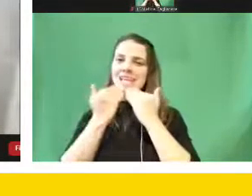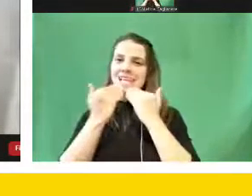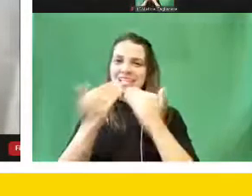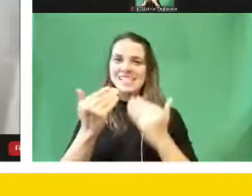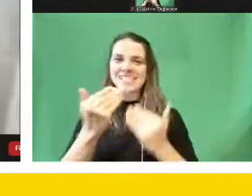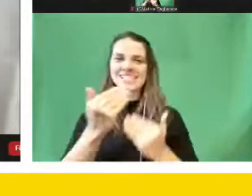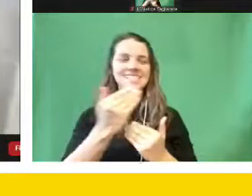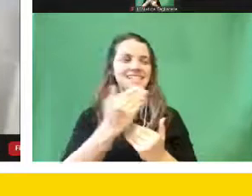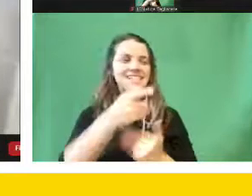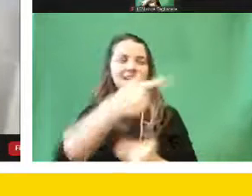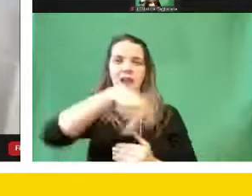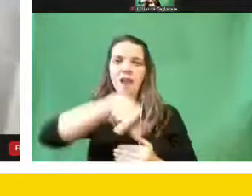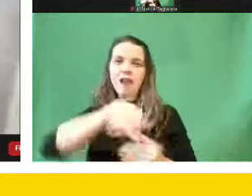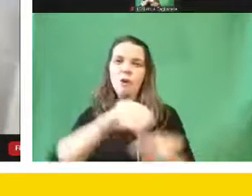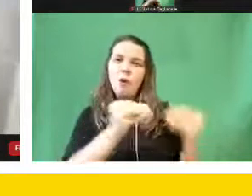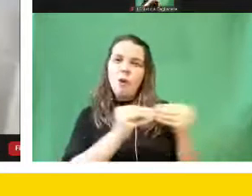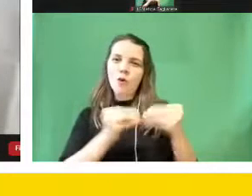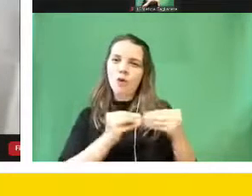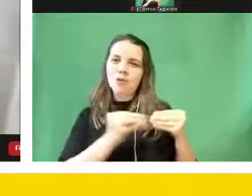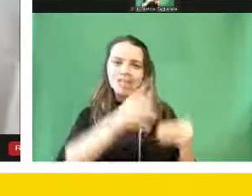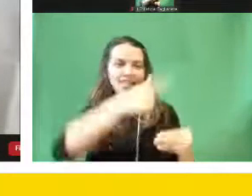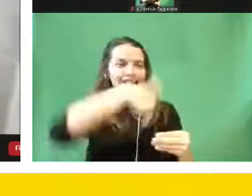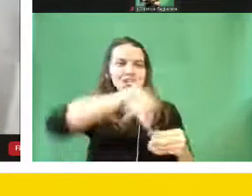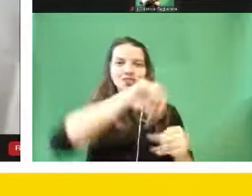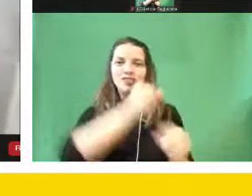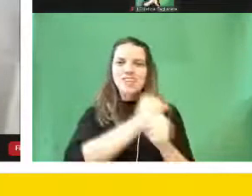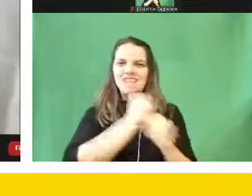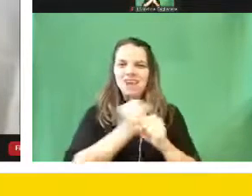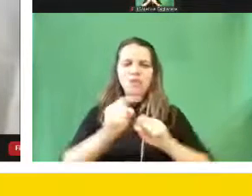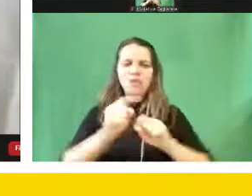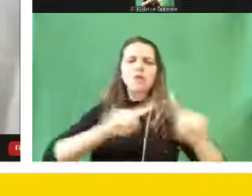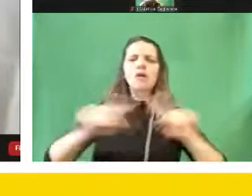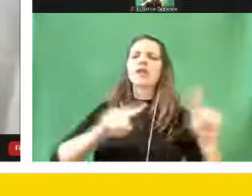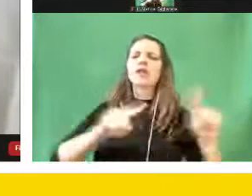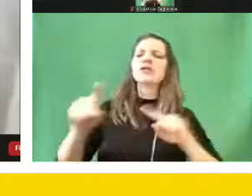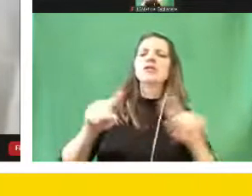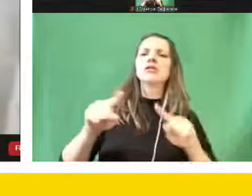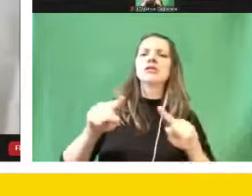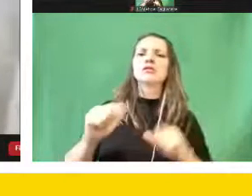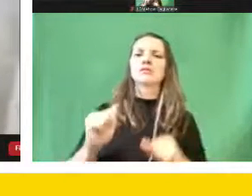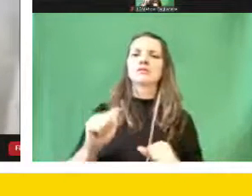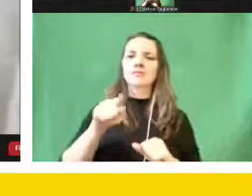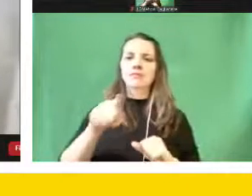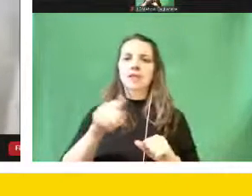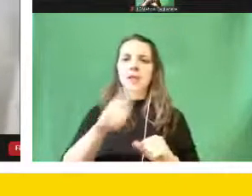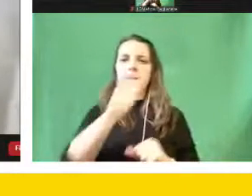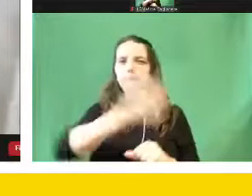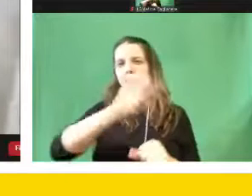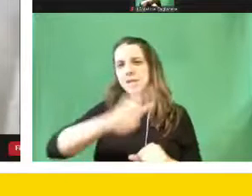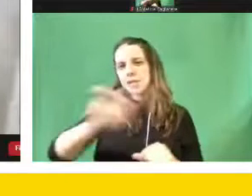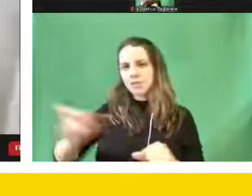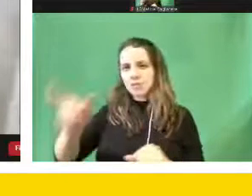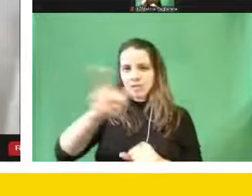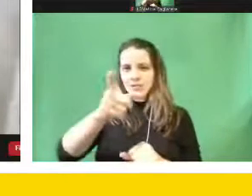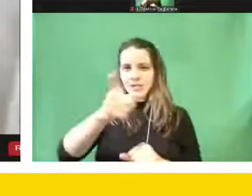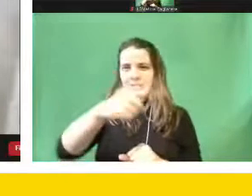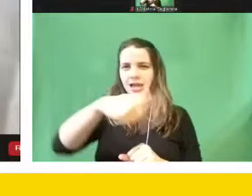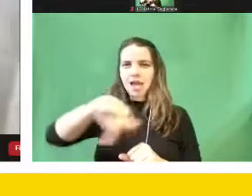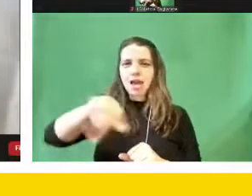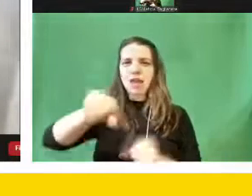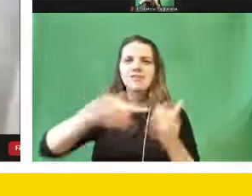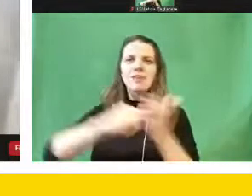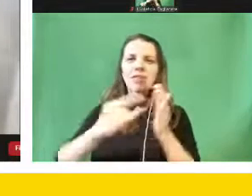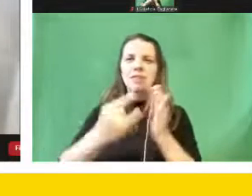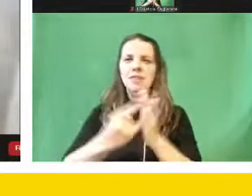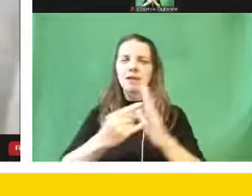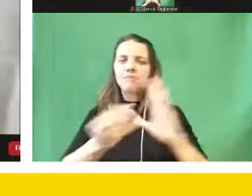que venía trabajando en la organización, a Viviana, a Emanuel, a toda la parte técnica que pudieron hacer posible